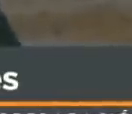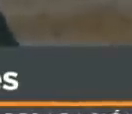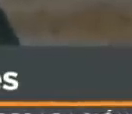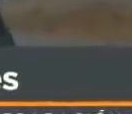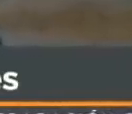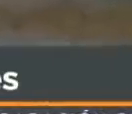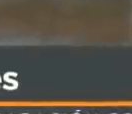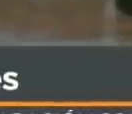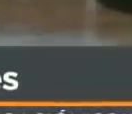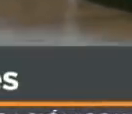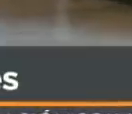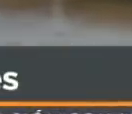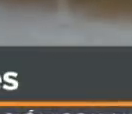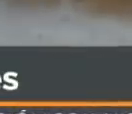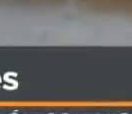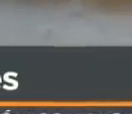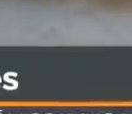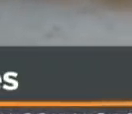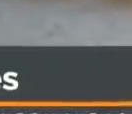Y para concluir,